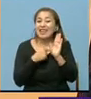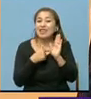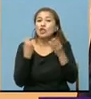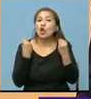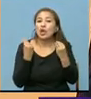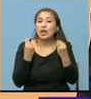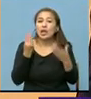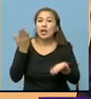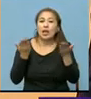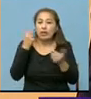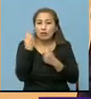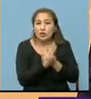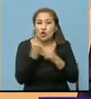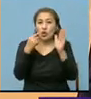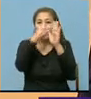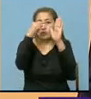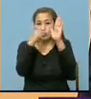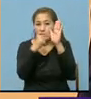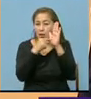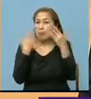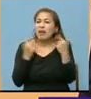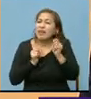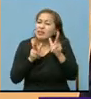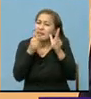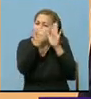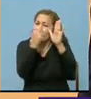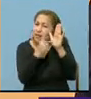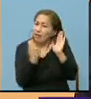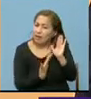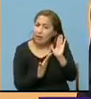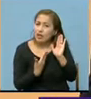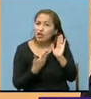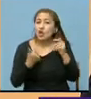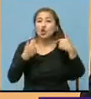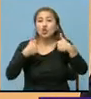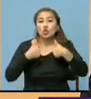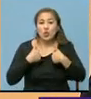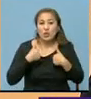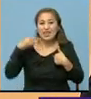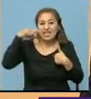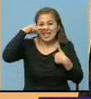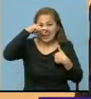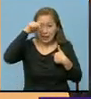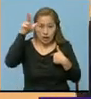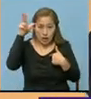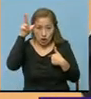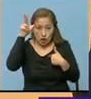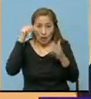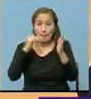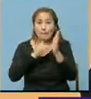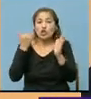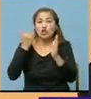comprende los conceptos detallados en el artículo siguiente para que dice el artículo siguiente tengo un ejercicio de 78 millones